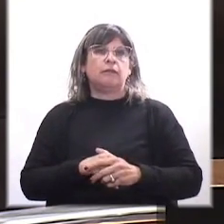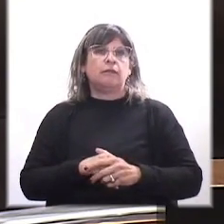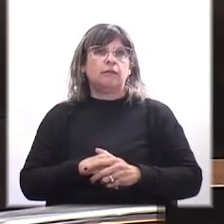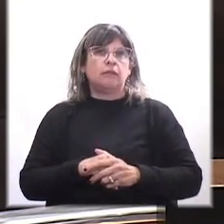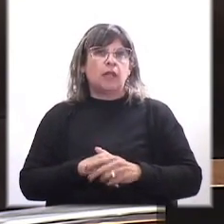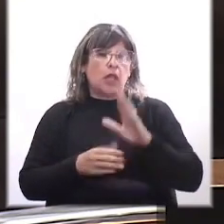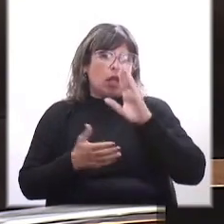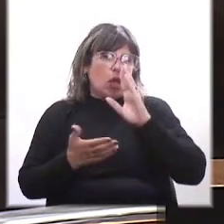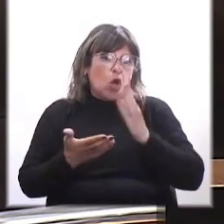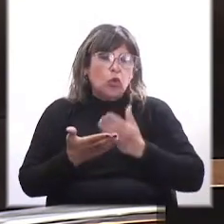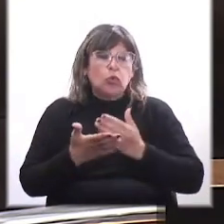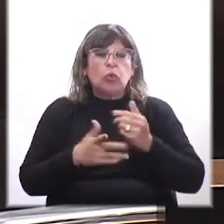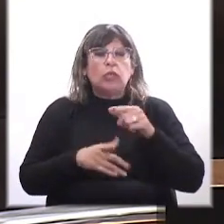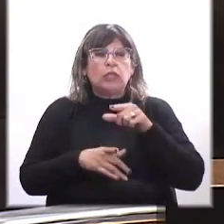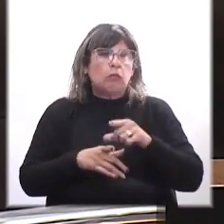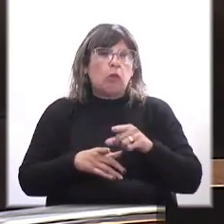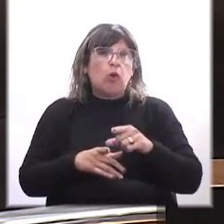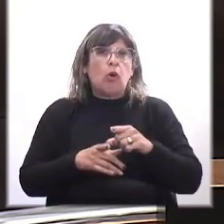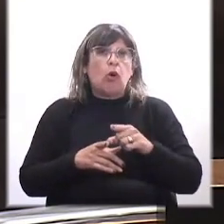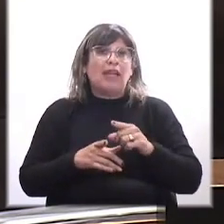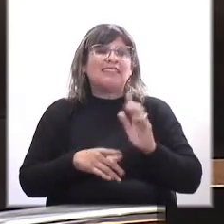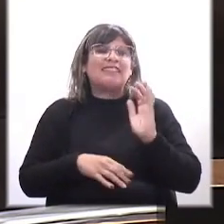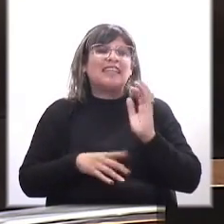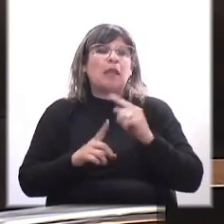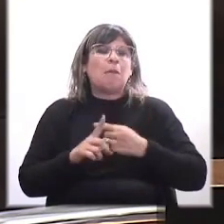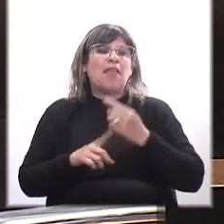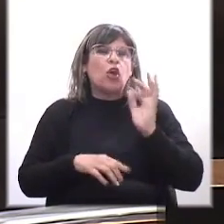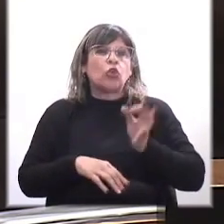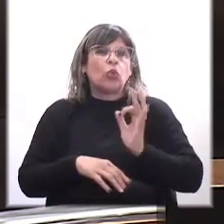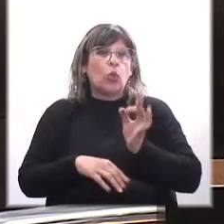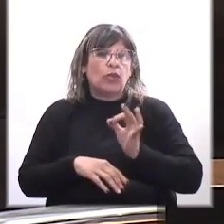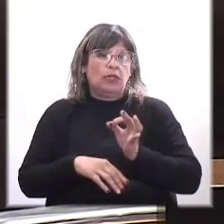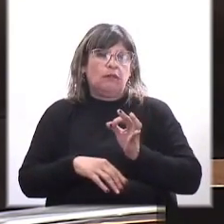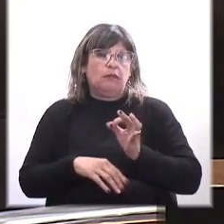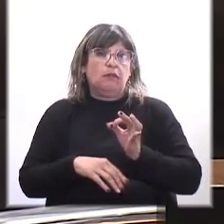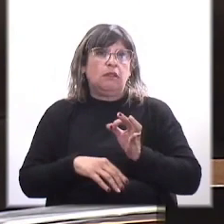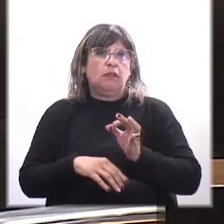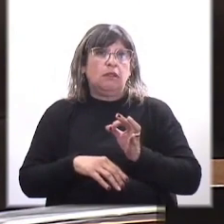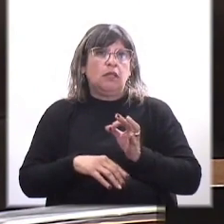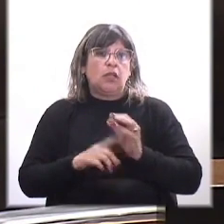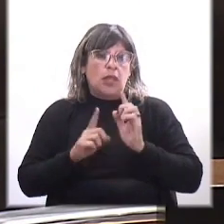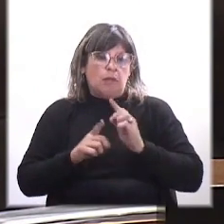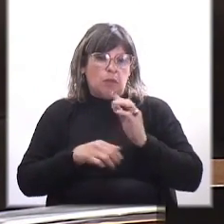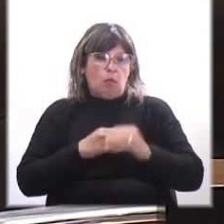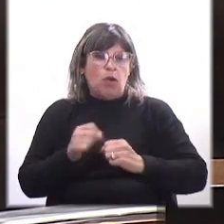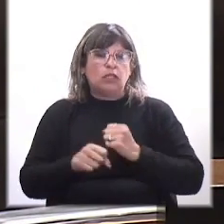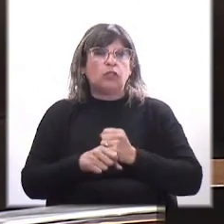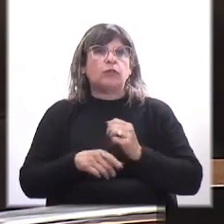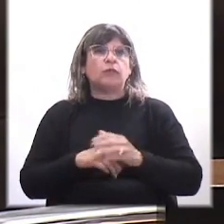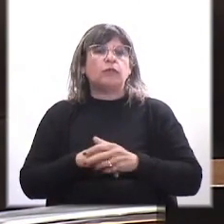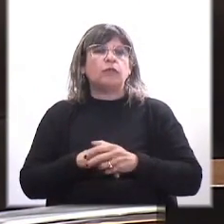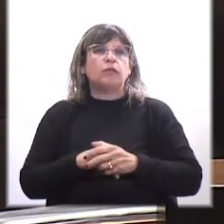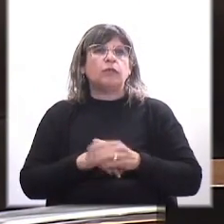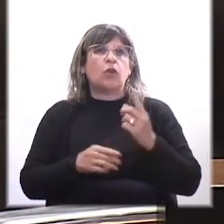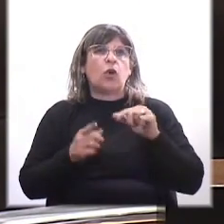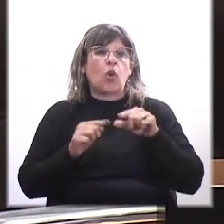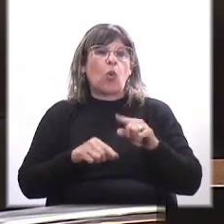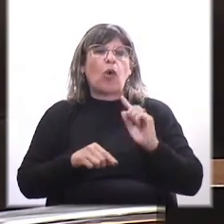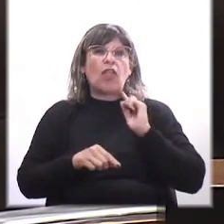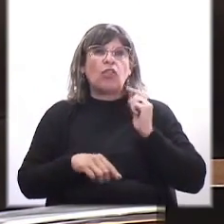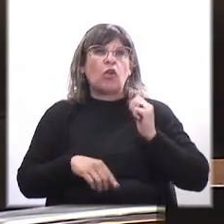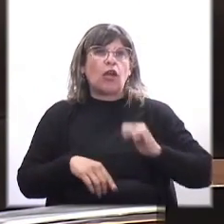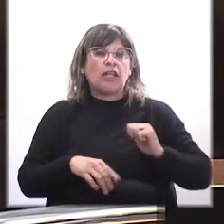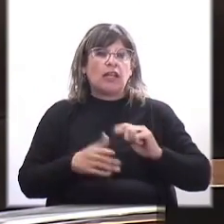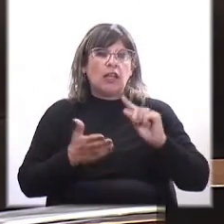Uno de los últimos intentos es en octubre del mismo año, cuando Gas Sayago firma